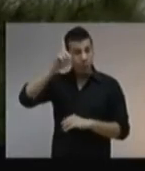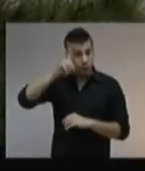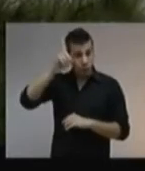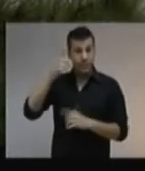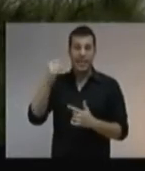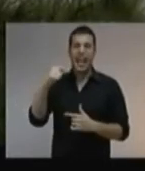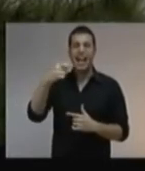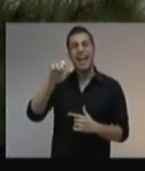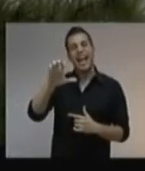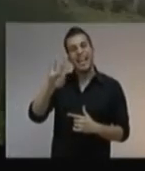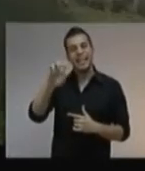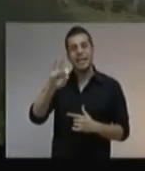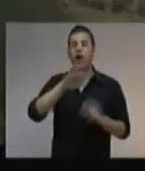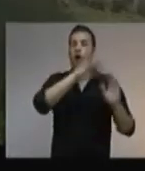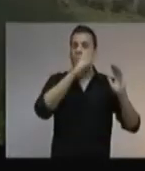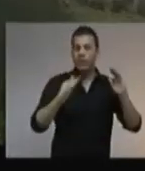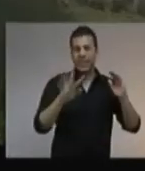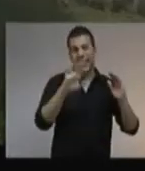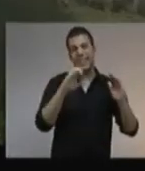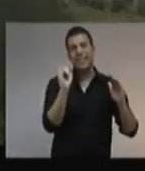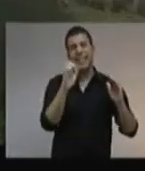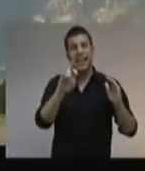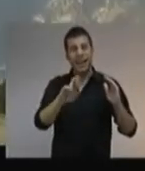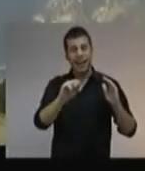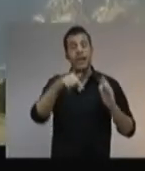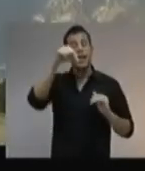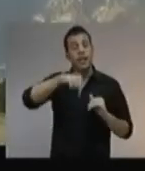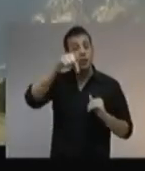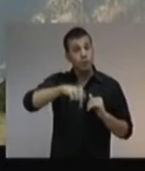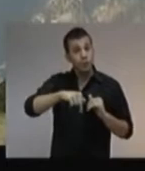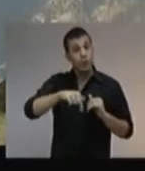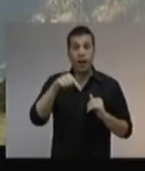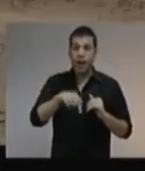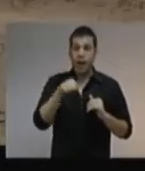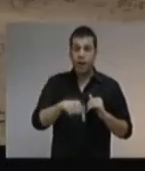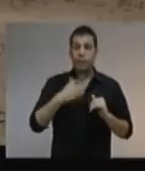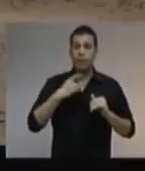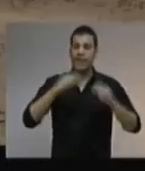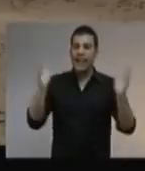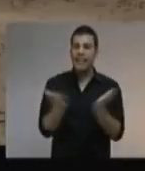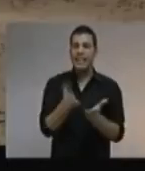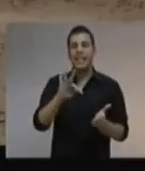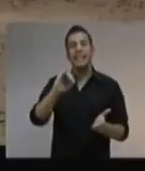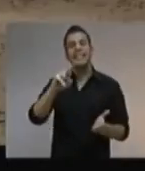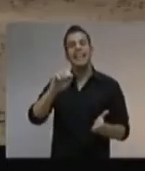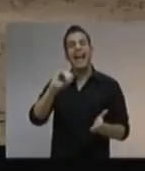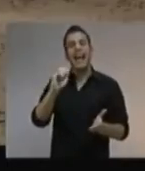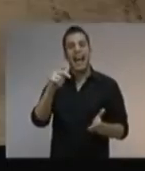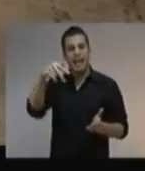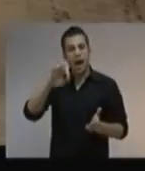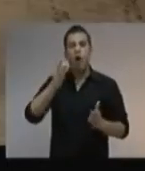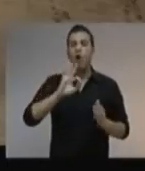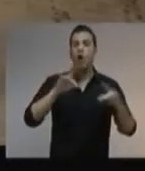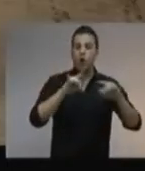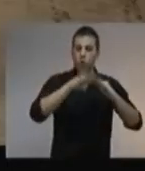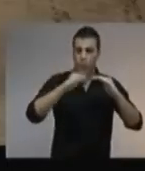Dios en Agaete o como las montañas que se divisan desde la Cruz de Tejeda. En la zona sur, en cambio, la caldera de Tirajana o las dunas